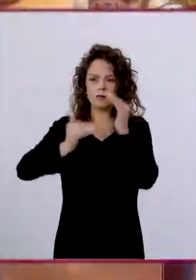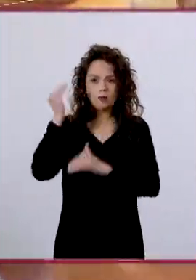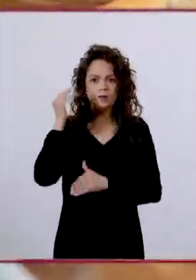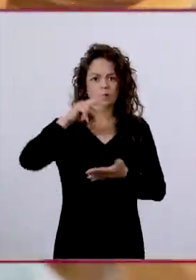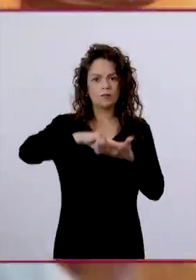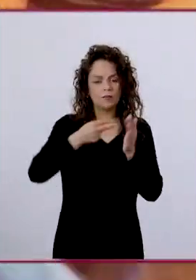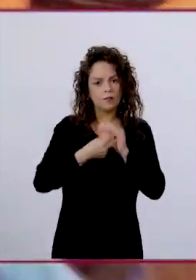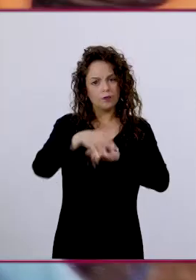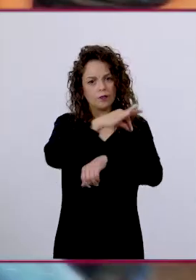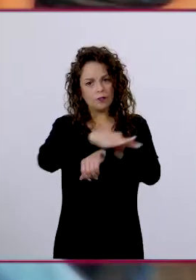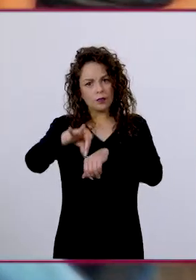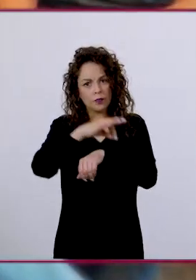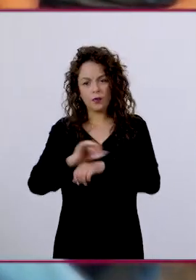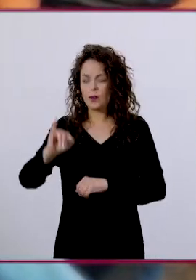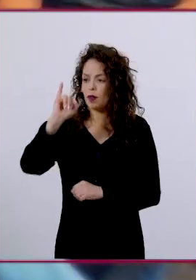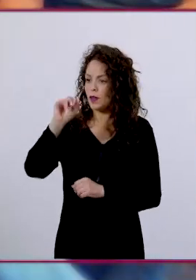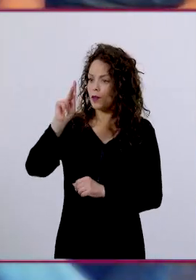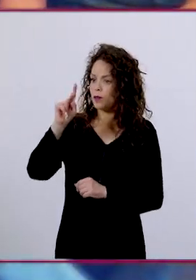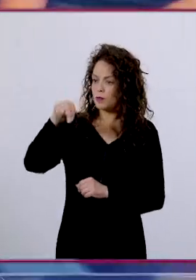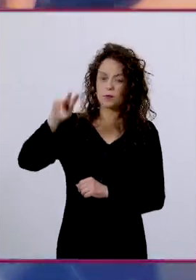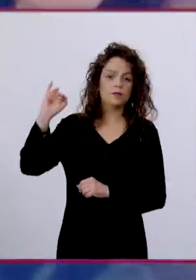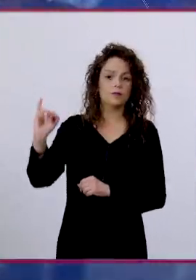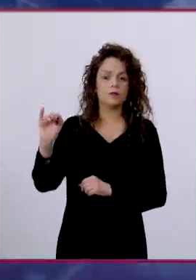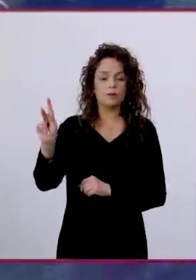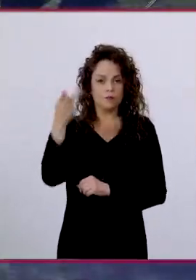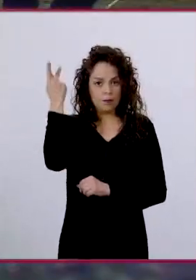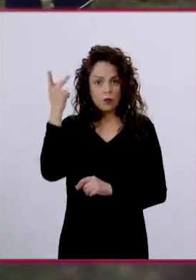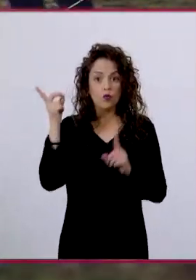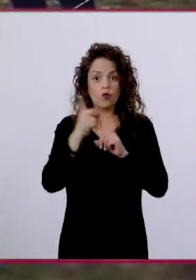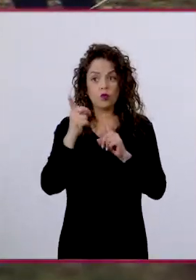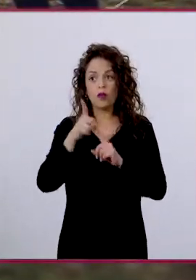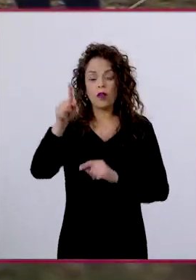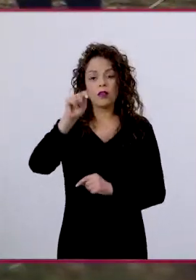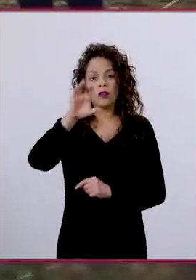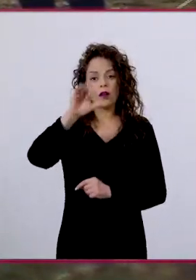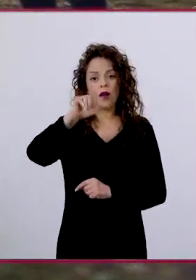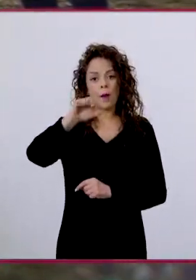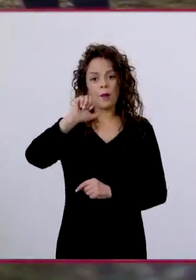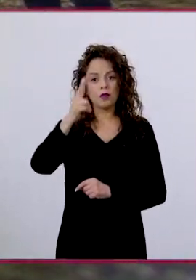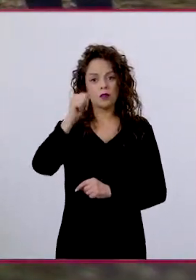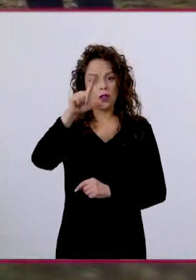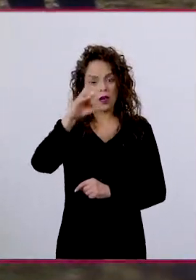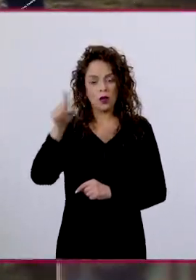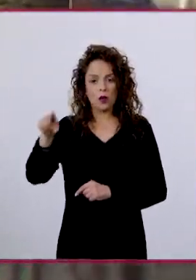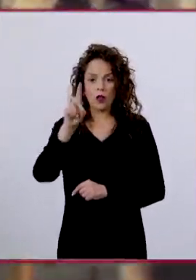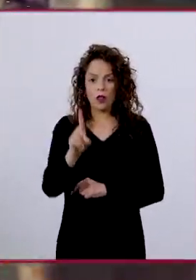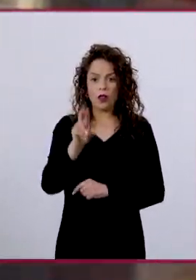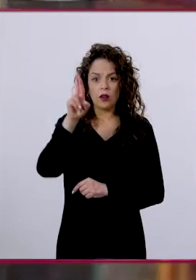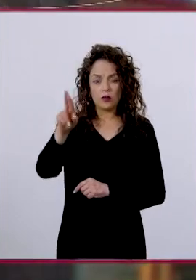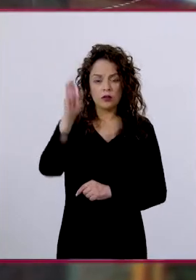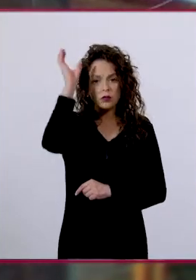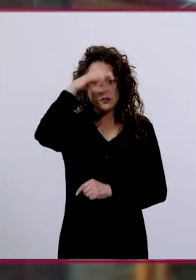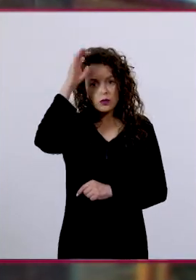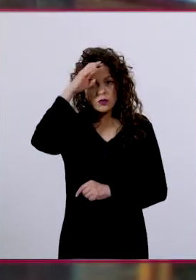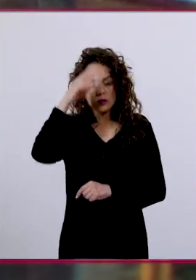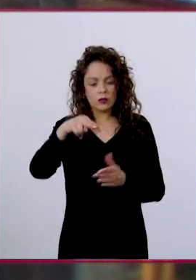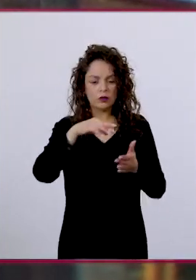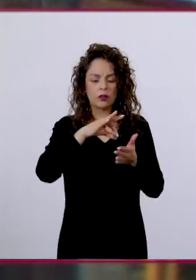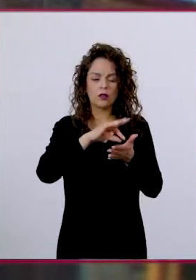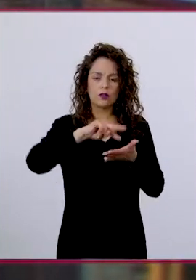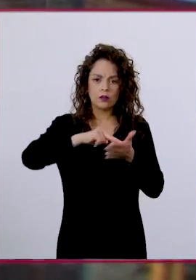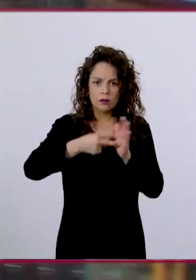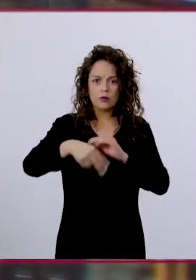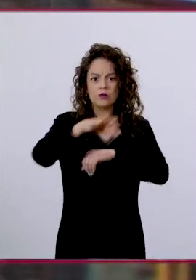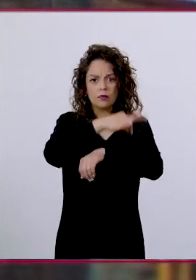del Instituto Politécnico Nacional Unidad Tecamachalco. Es doctor en Ciencias en Arquitectura y Urbanismo.